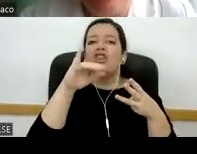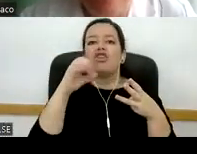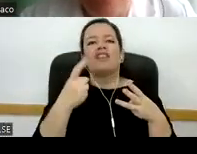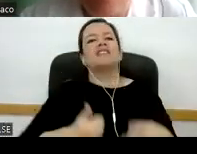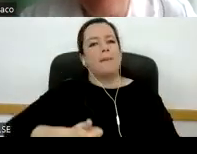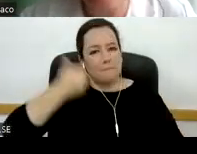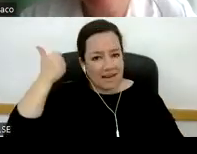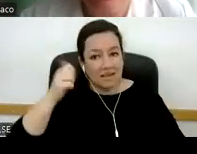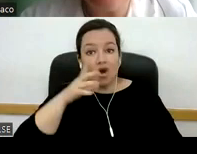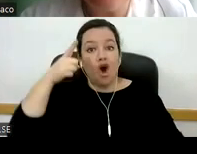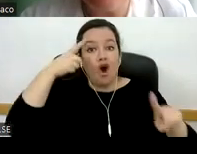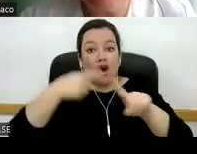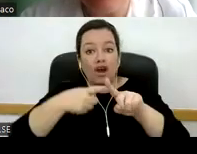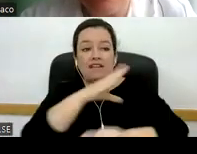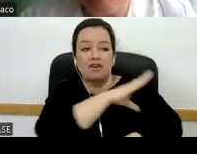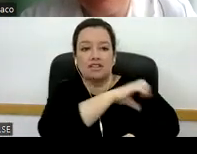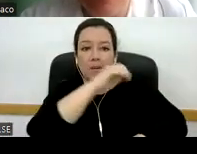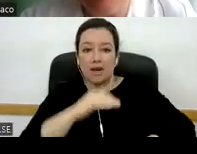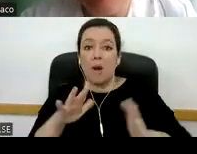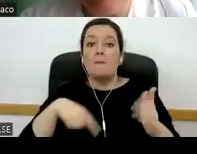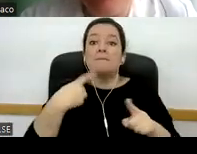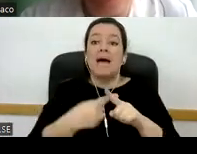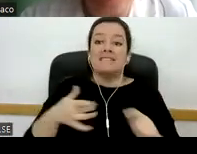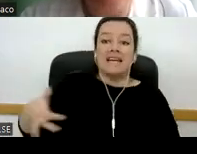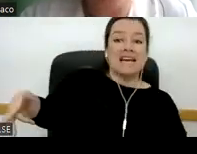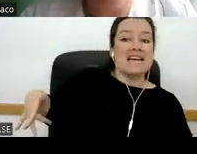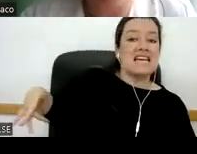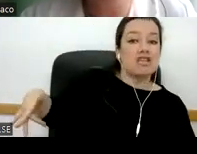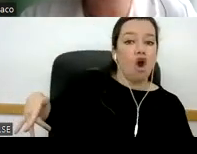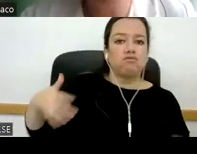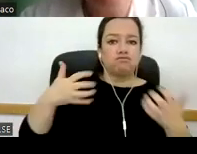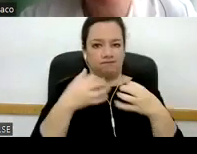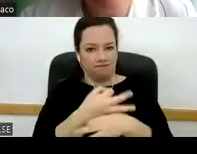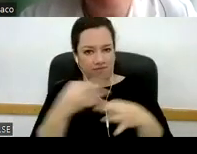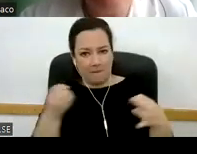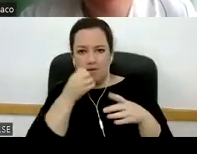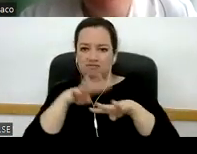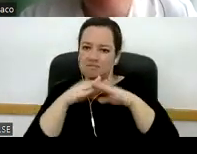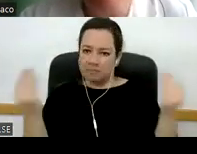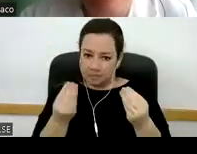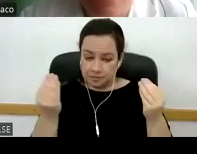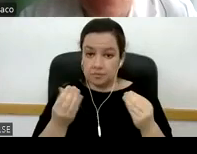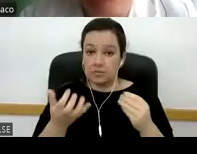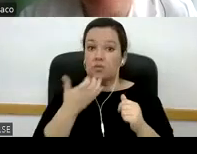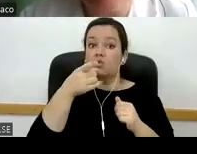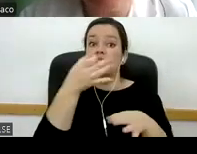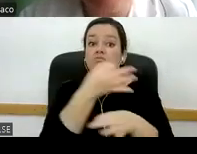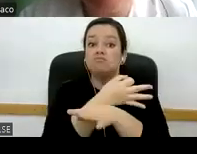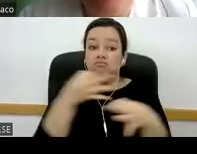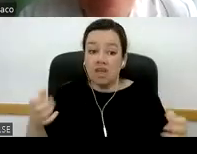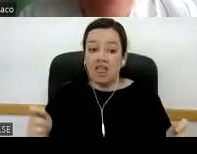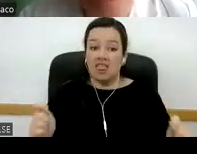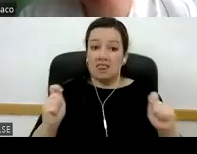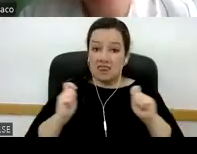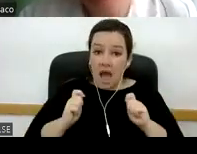la tensión y que el riñón funcione, que el riñón pueda eliminar más sodio. Bueno, con un aporte adecuado de potasio,